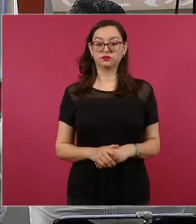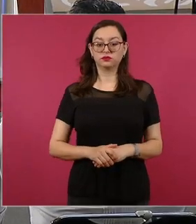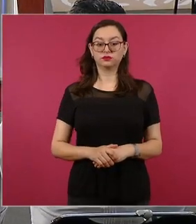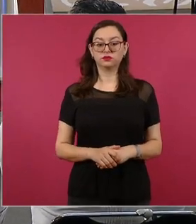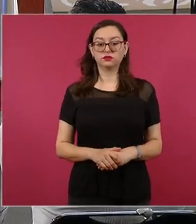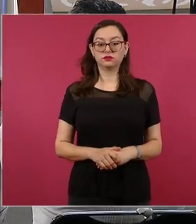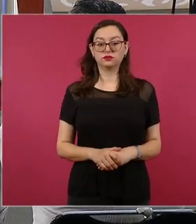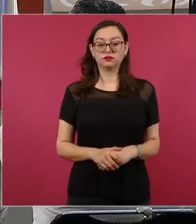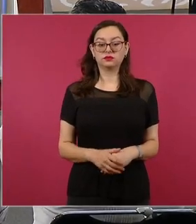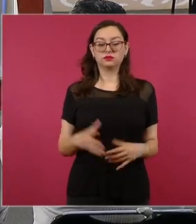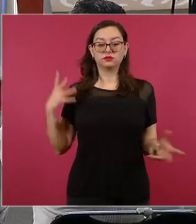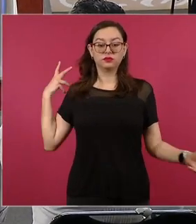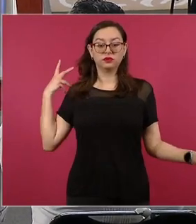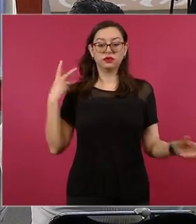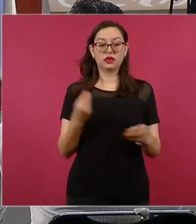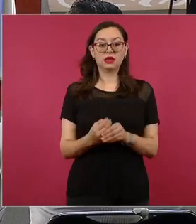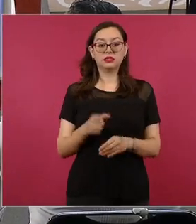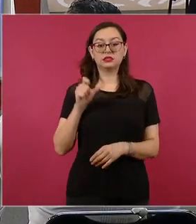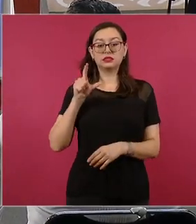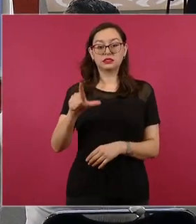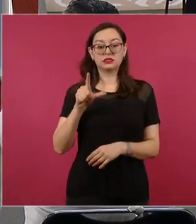Al 17 de junio,